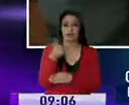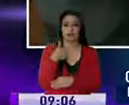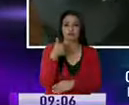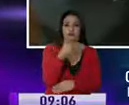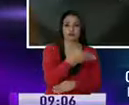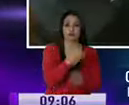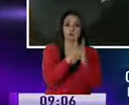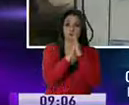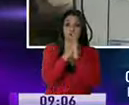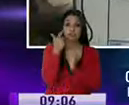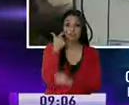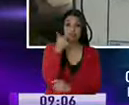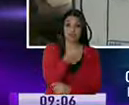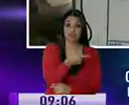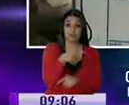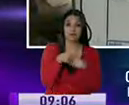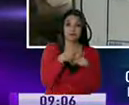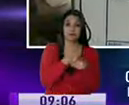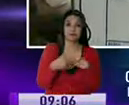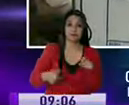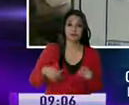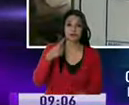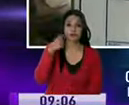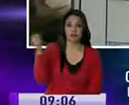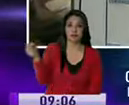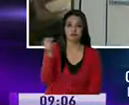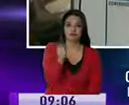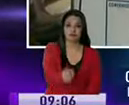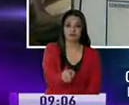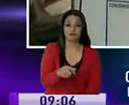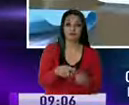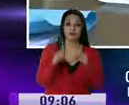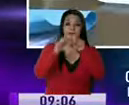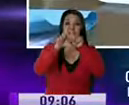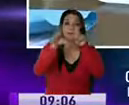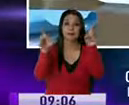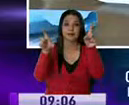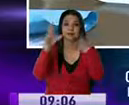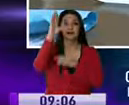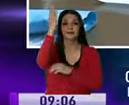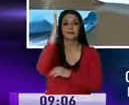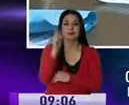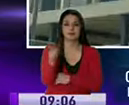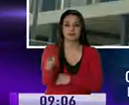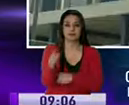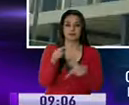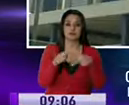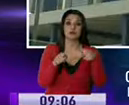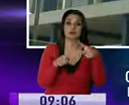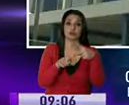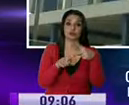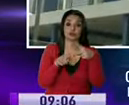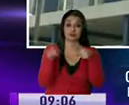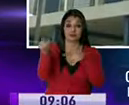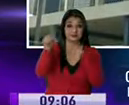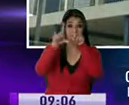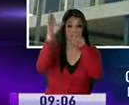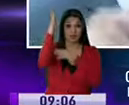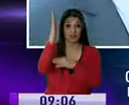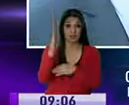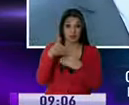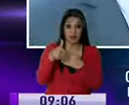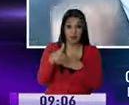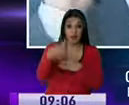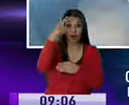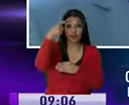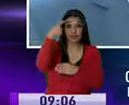que vincule tanto al expresidente Rafael Correa como a la empresa constructora Norberto Odebrecht. Recordemos que Odebrecht durante el periodo de Rafael